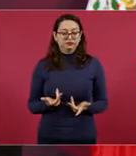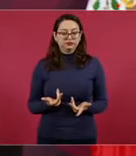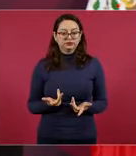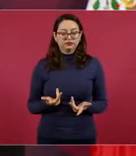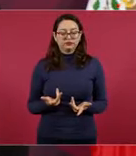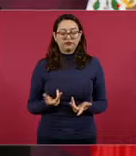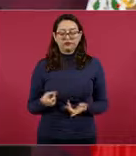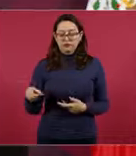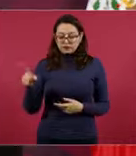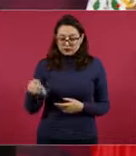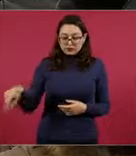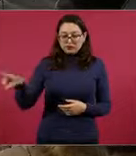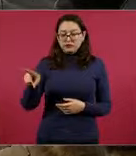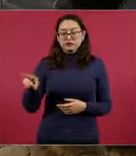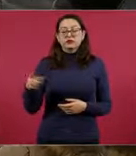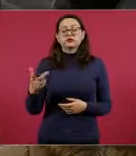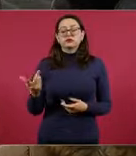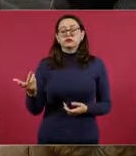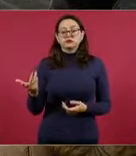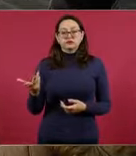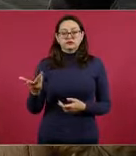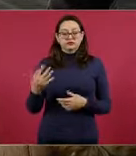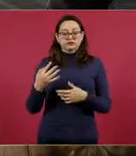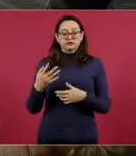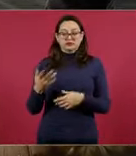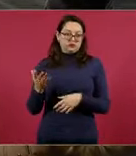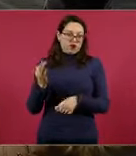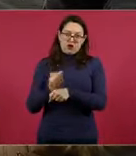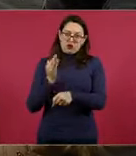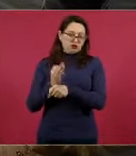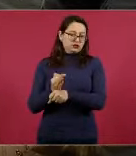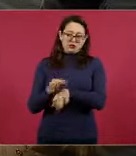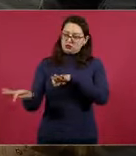o utilizaban, porque se les clausuró,